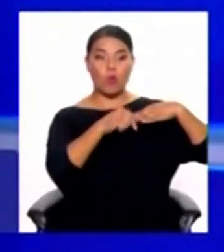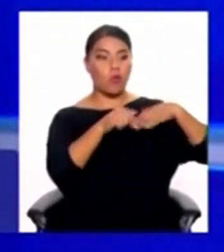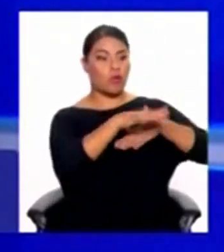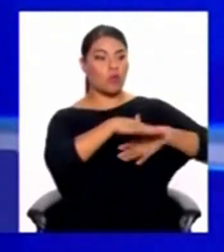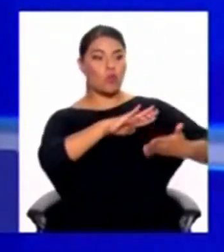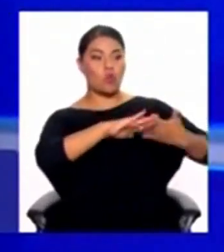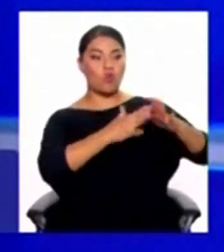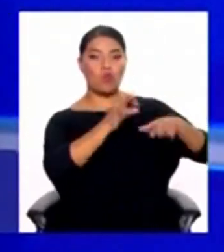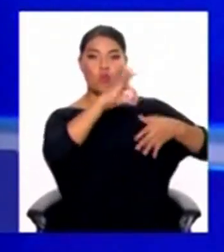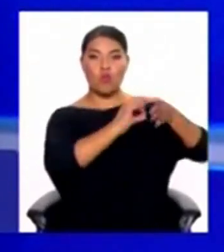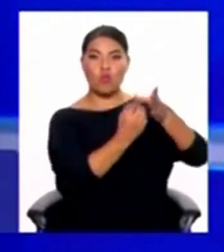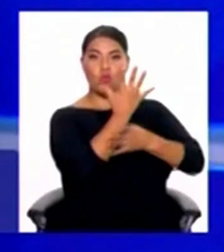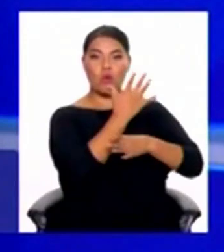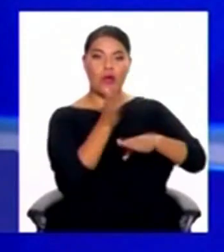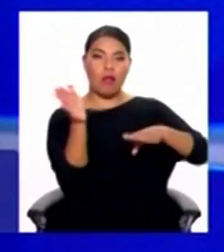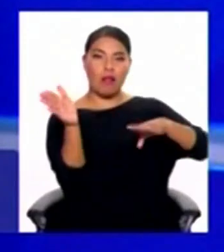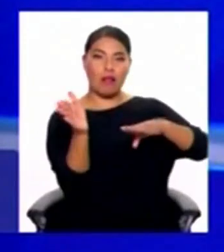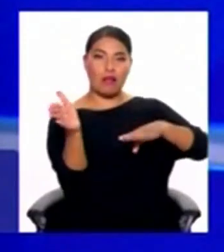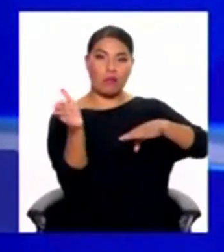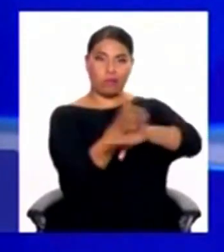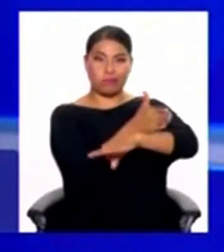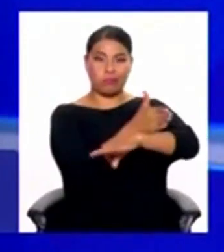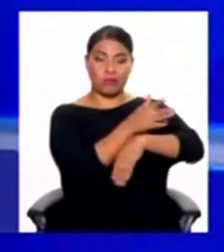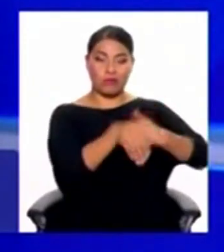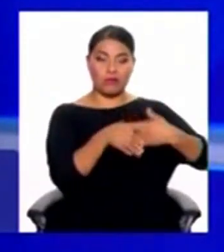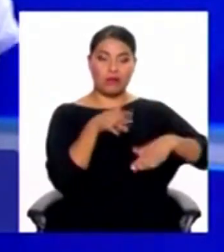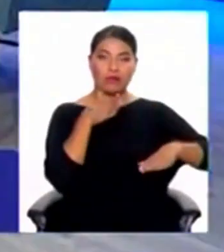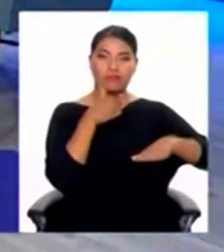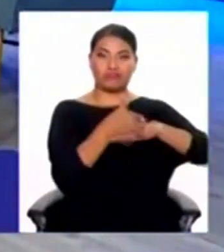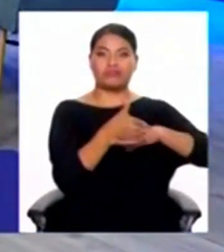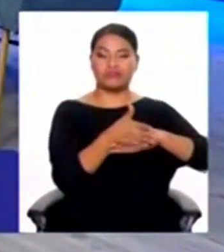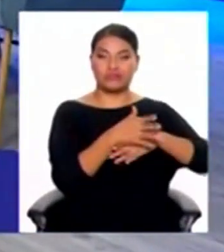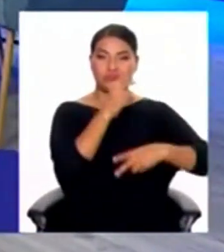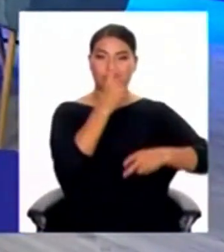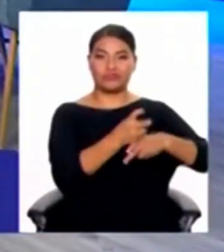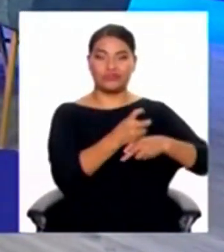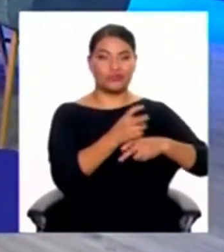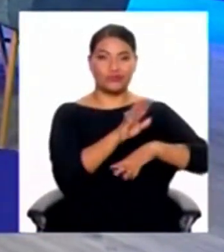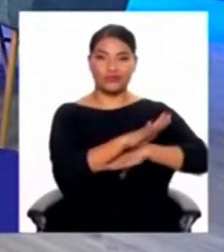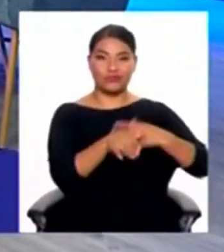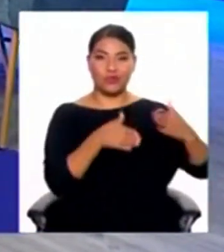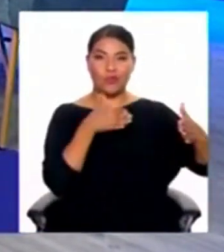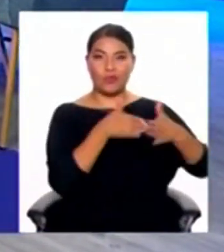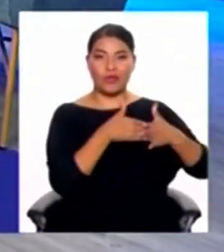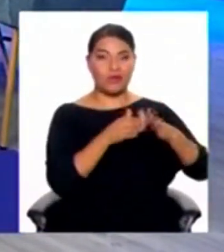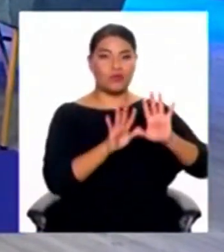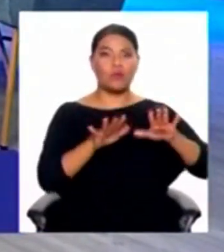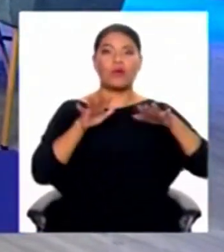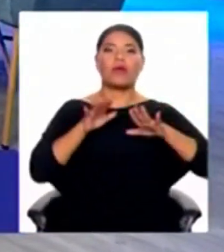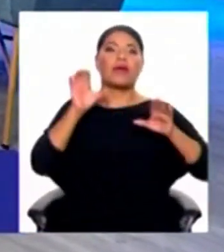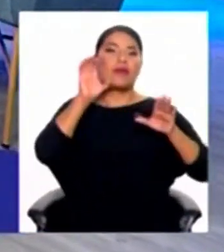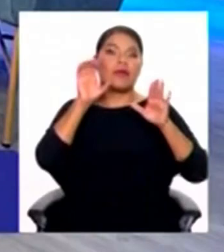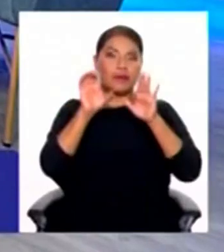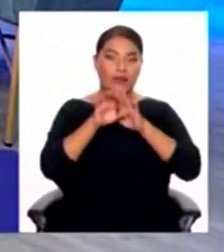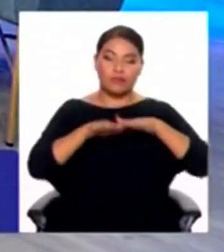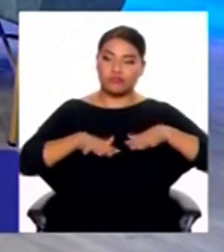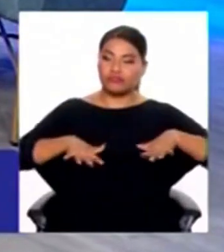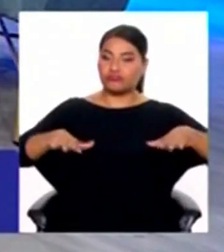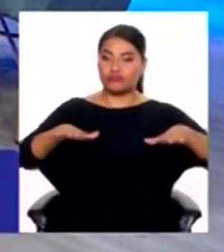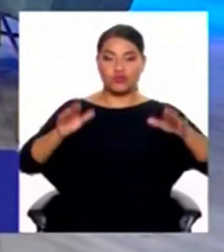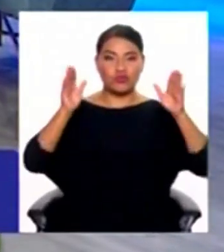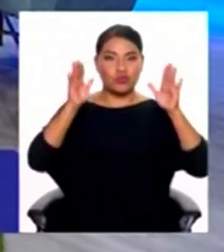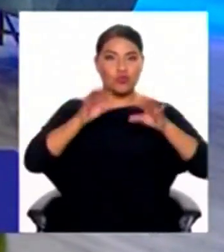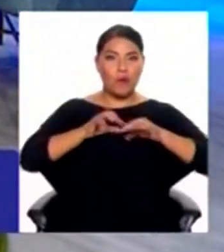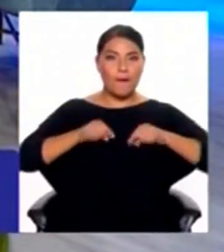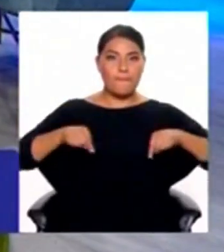la agricultura, no estoy ayudando a mejorar esta capacidad de poder producir y poder sacar la producción. Claro. Es un ejemplo, ¿no? Uh-huh. Entonces, el